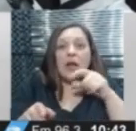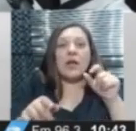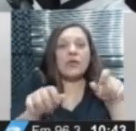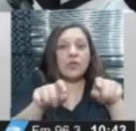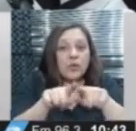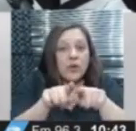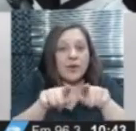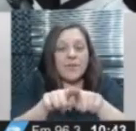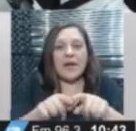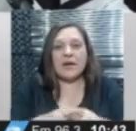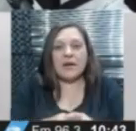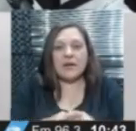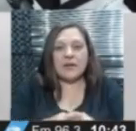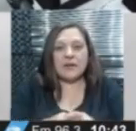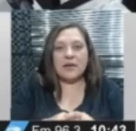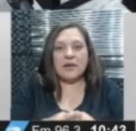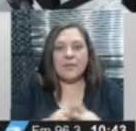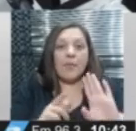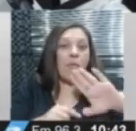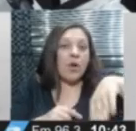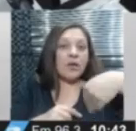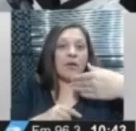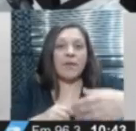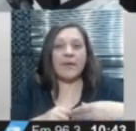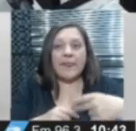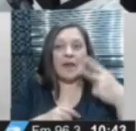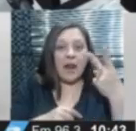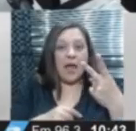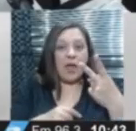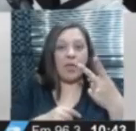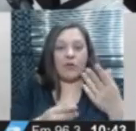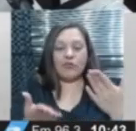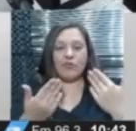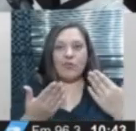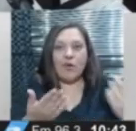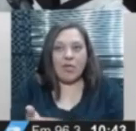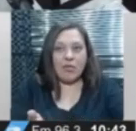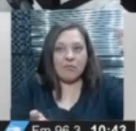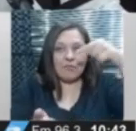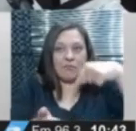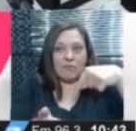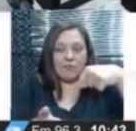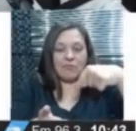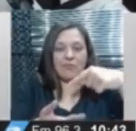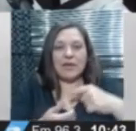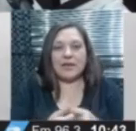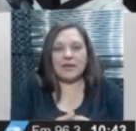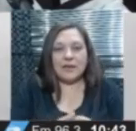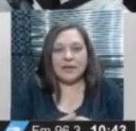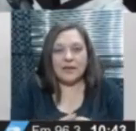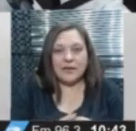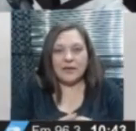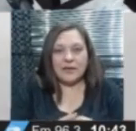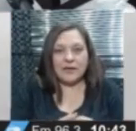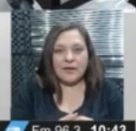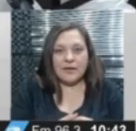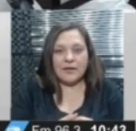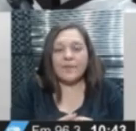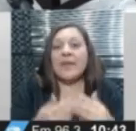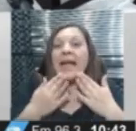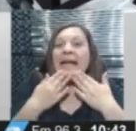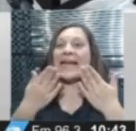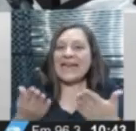mes así vienen las dos pero nos vamos a ir con parte del discurso de ella en el congreso y